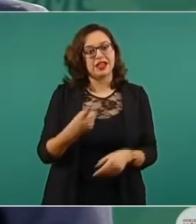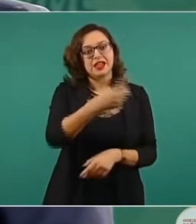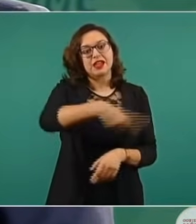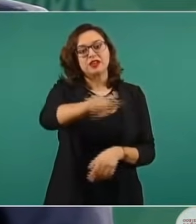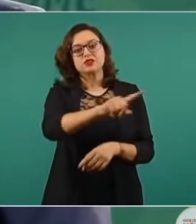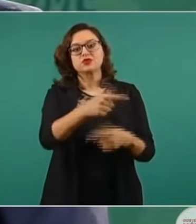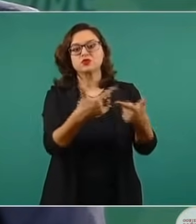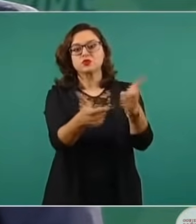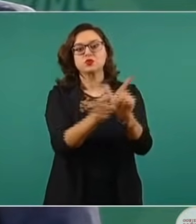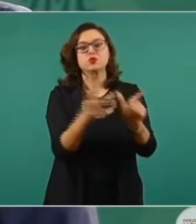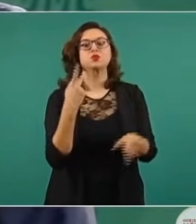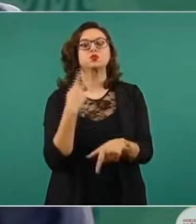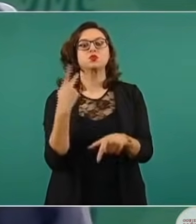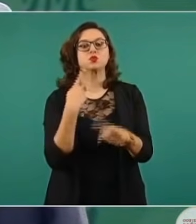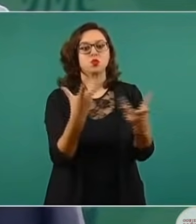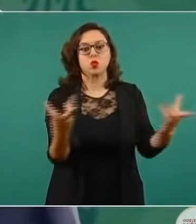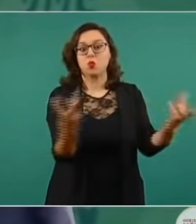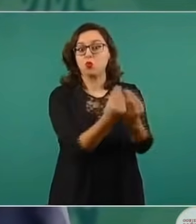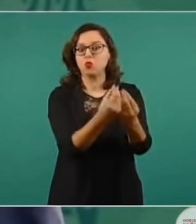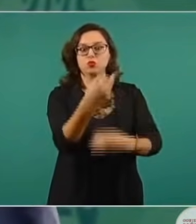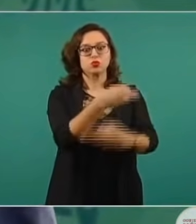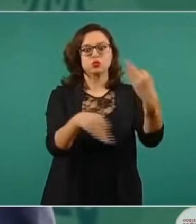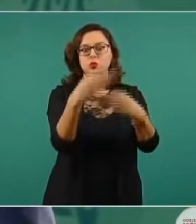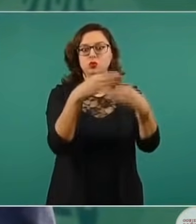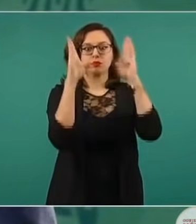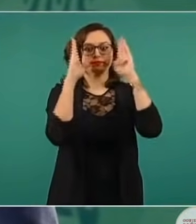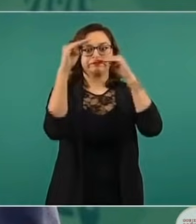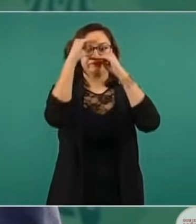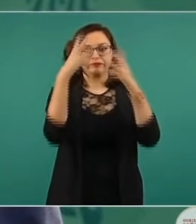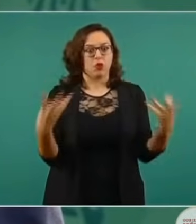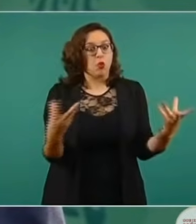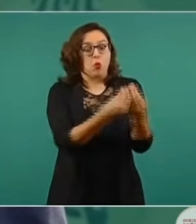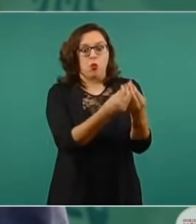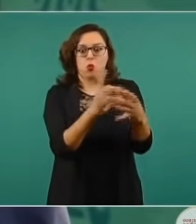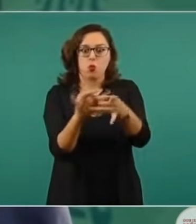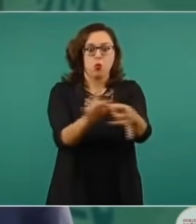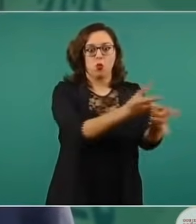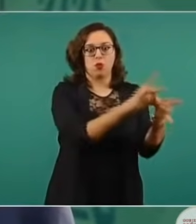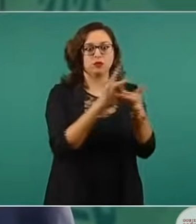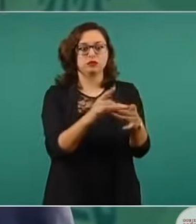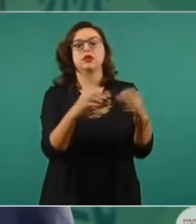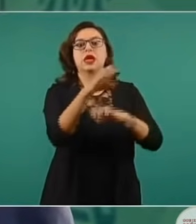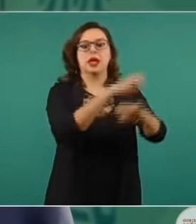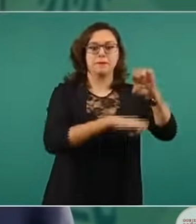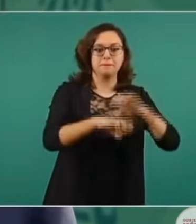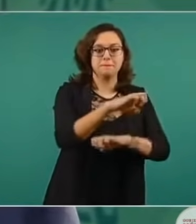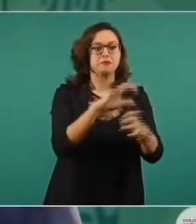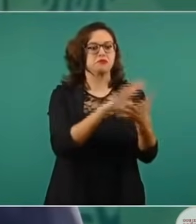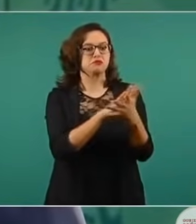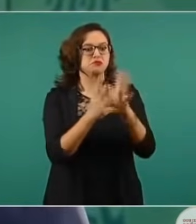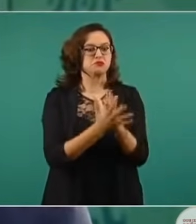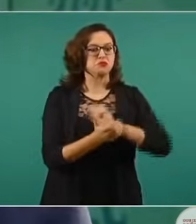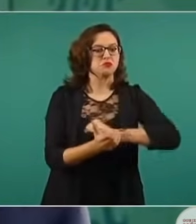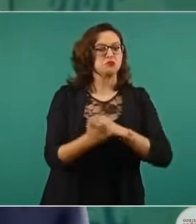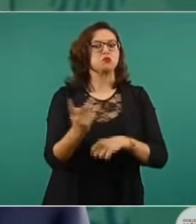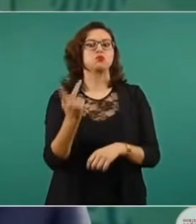los conservadores, empresarios, traficantes de